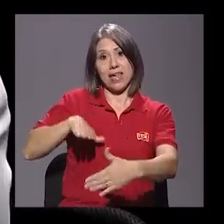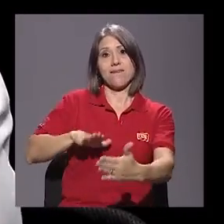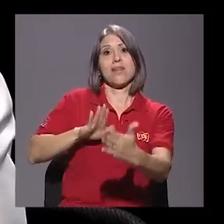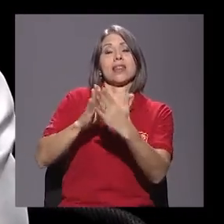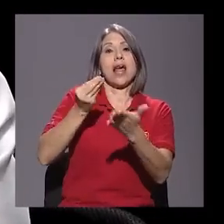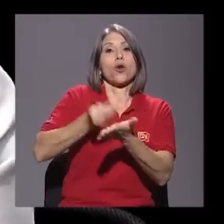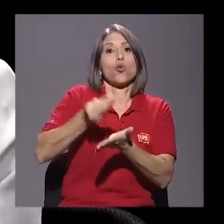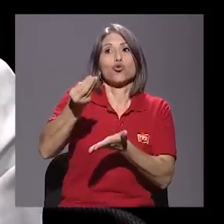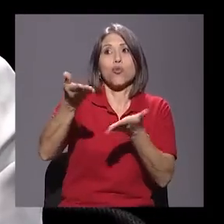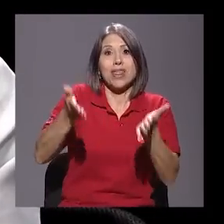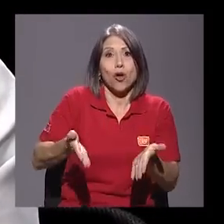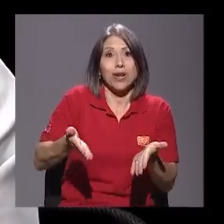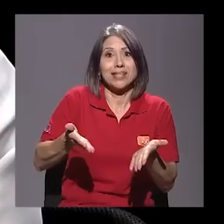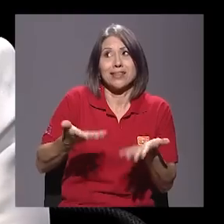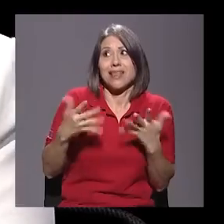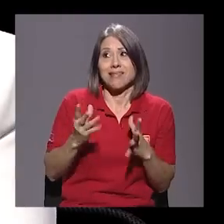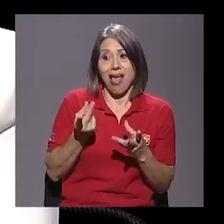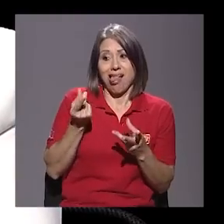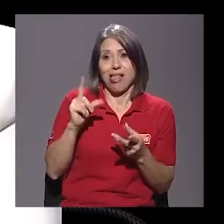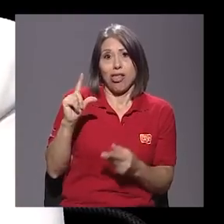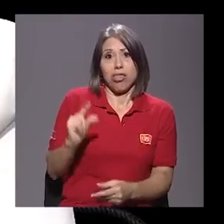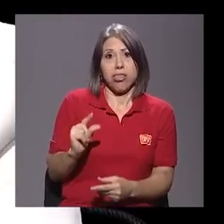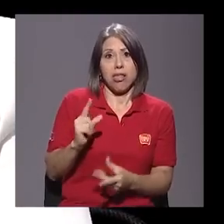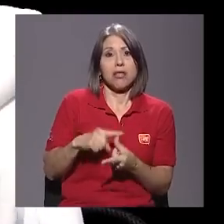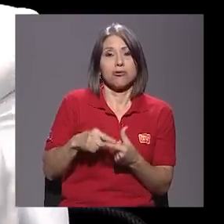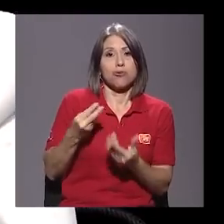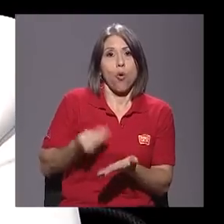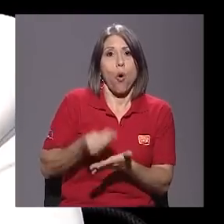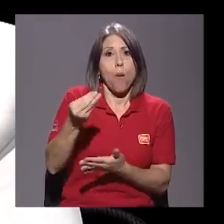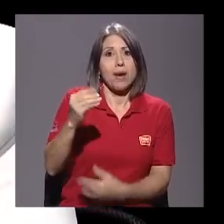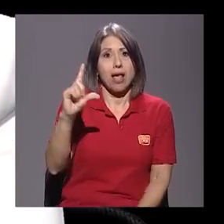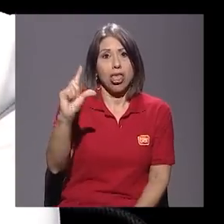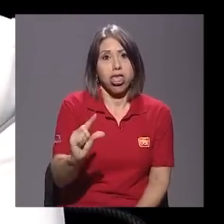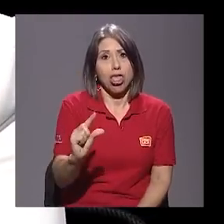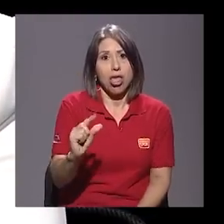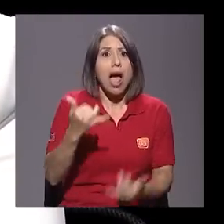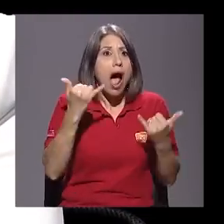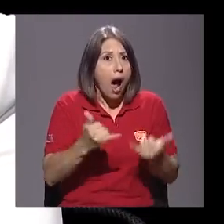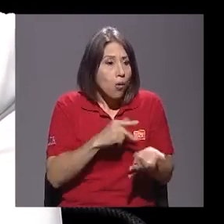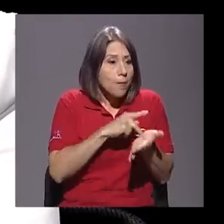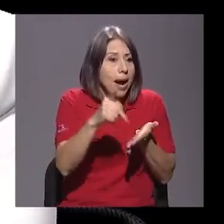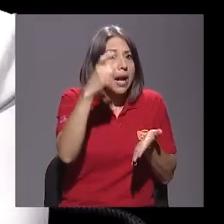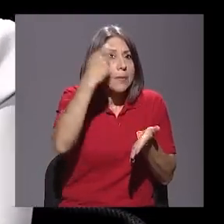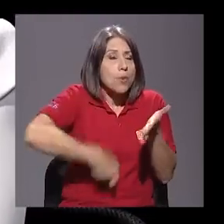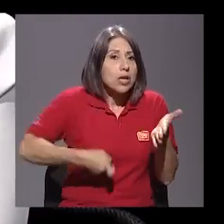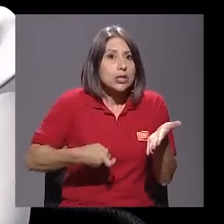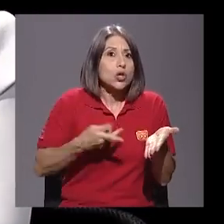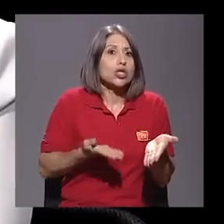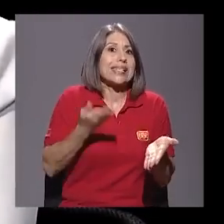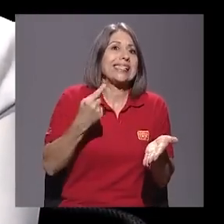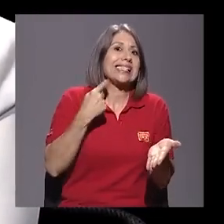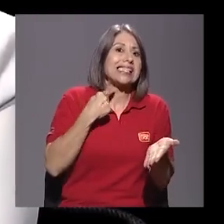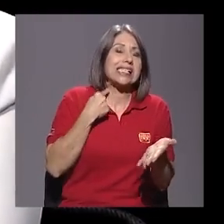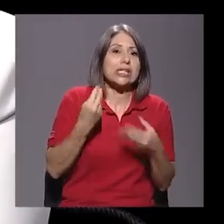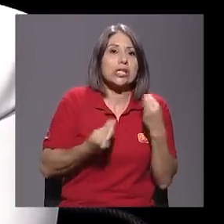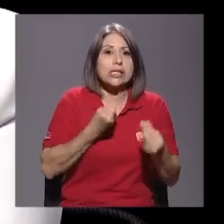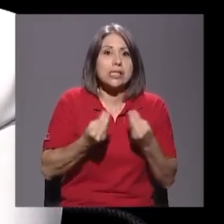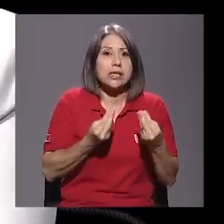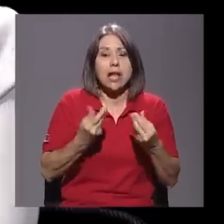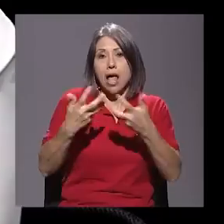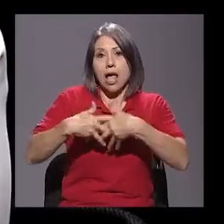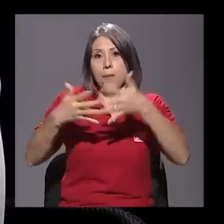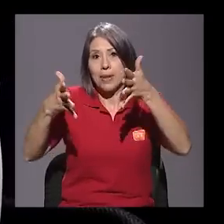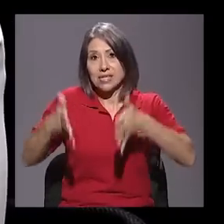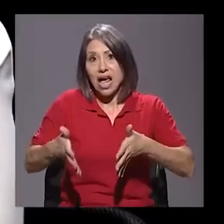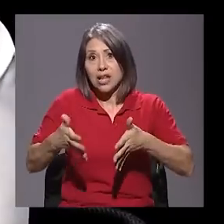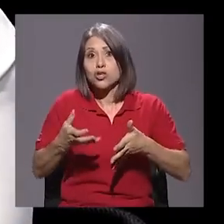que tienen menos plata y les compran menos. Y que además ahora tienen impuestos más altos y costos más altos. Entonces, esos empresarios tienen que sobrevivir,